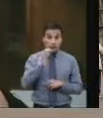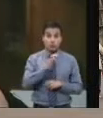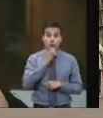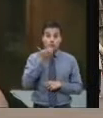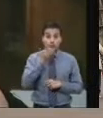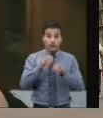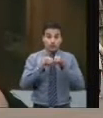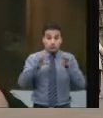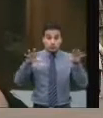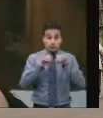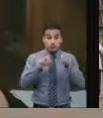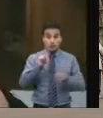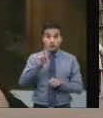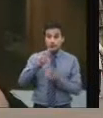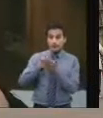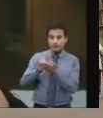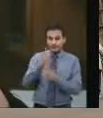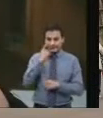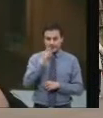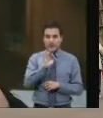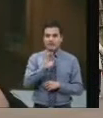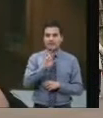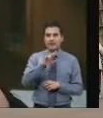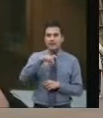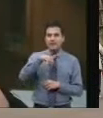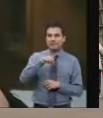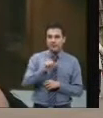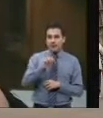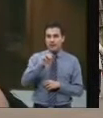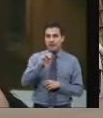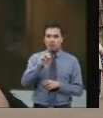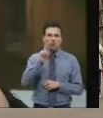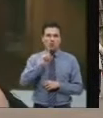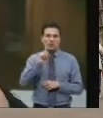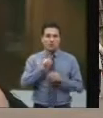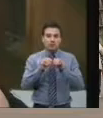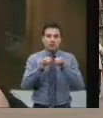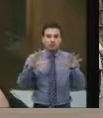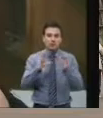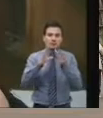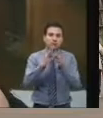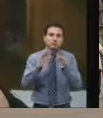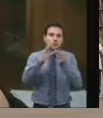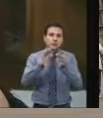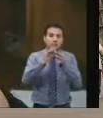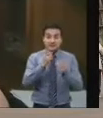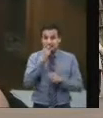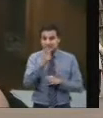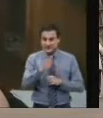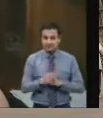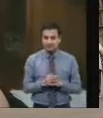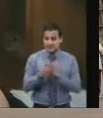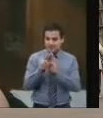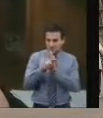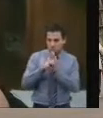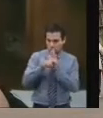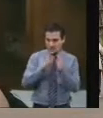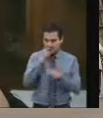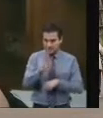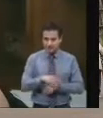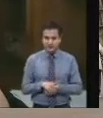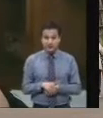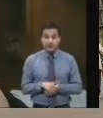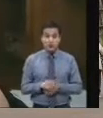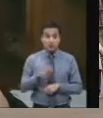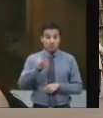partido. Fernanda Moreno publicó un video en el que trata de dar una explicación a sus seguidores y señala de manera textual: de hecho,